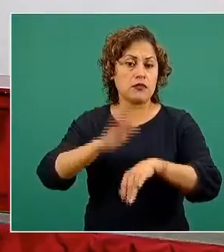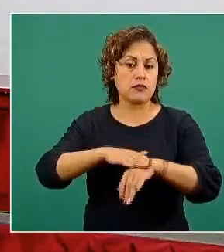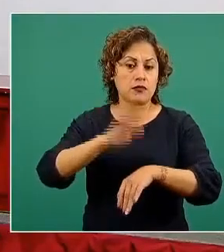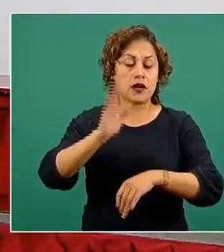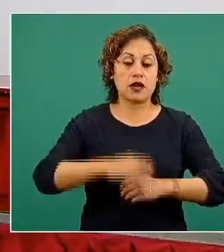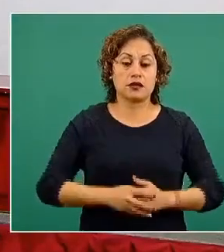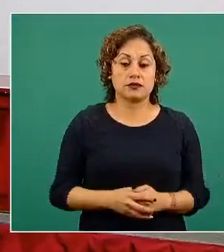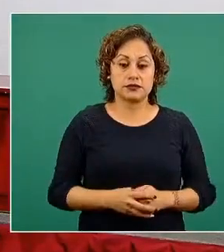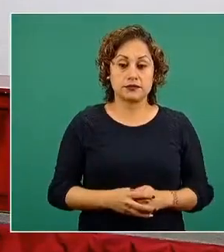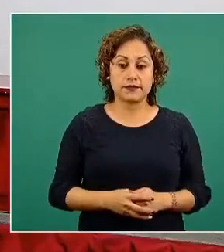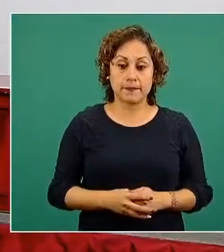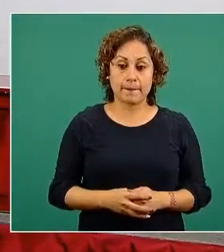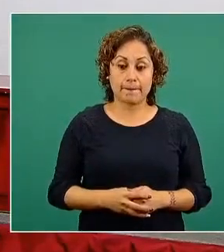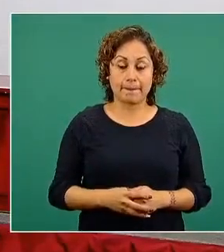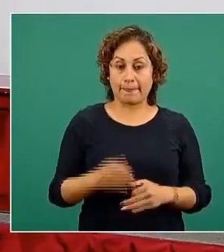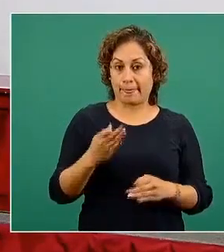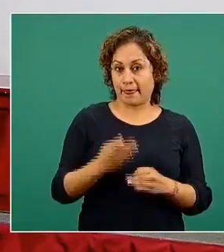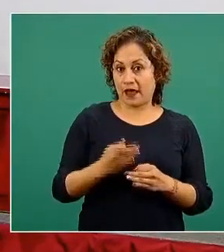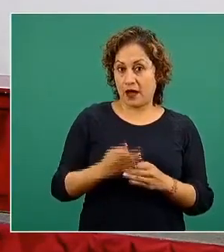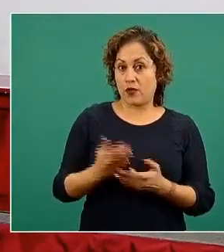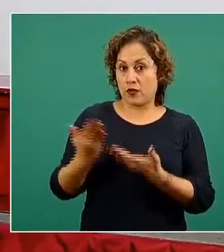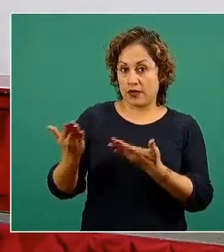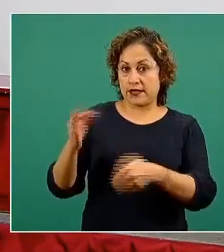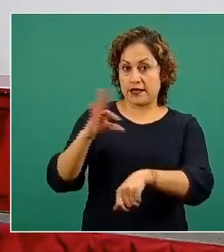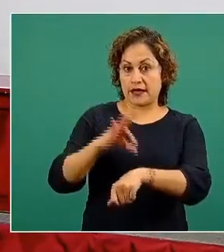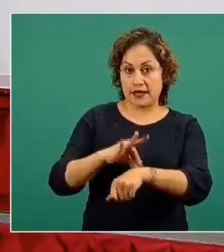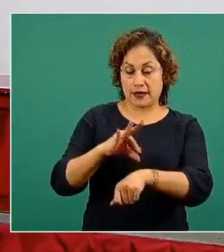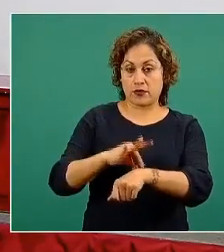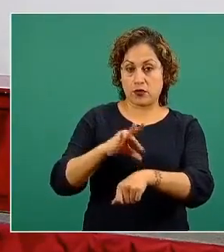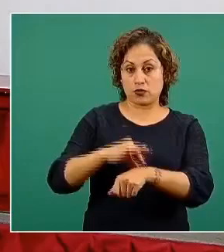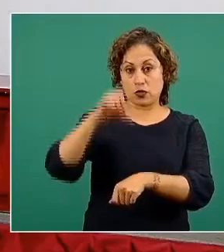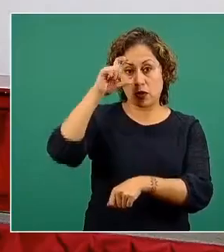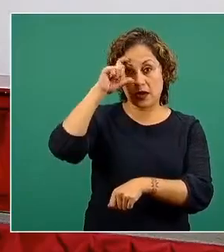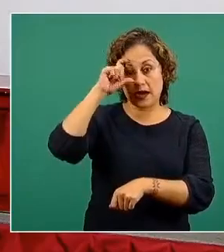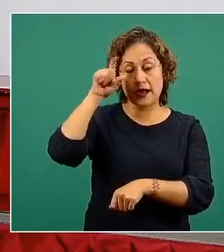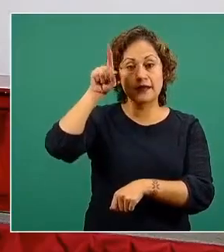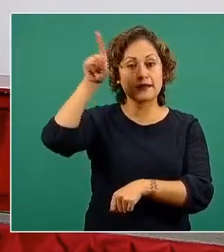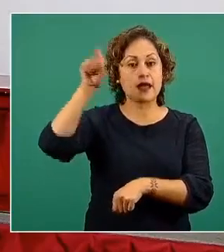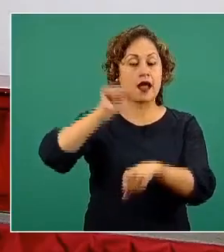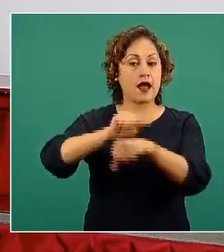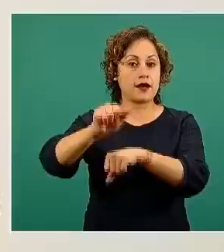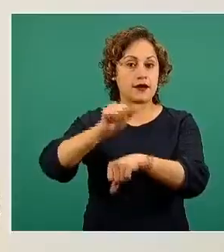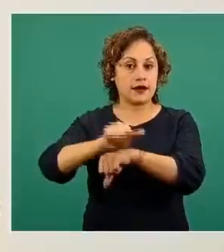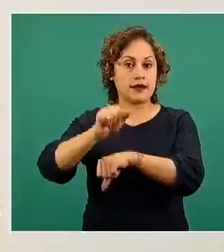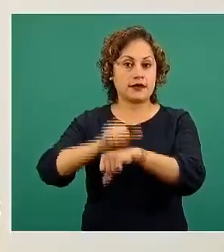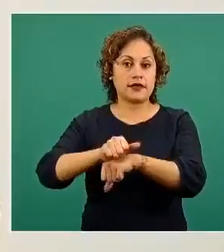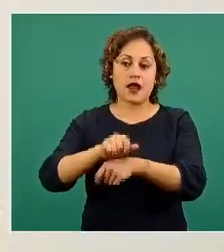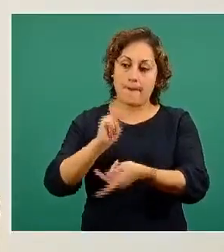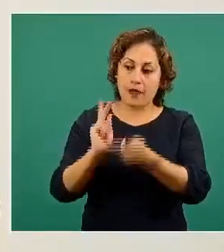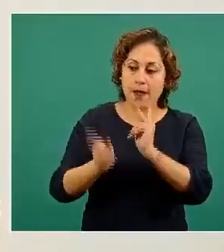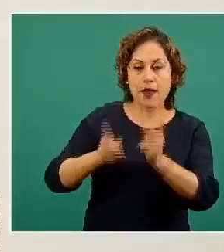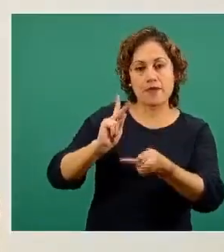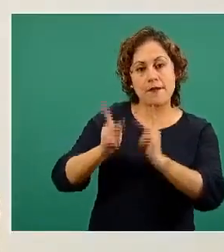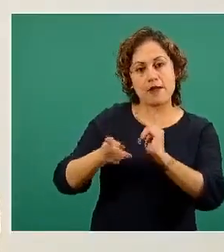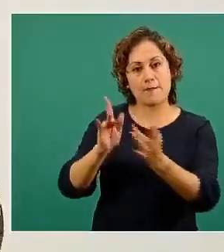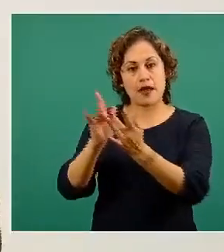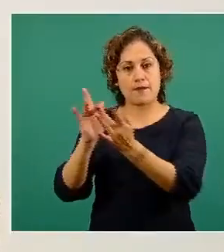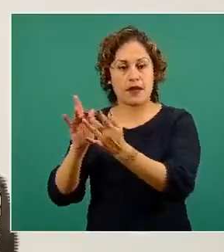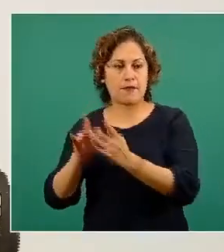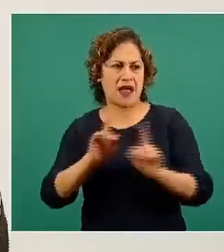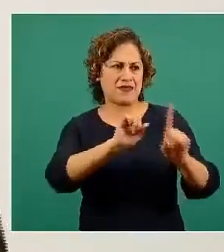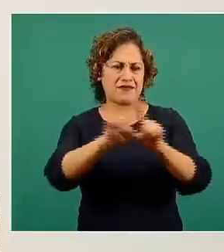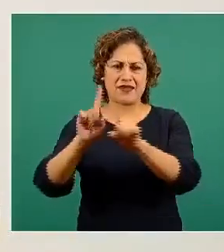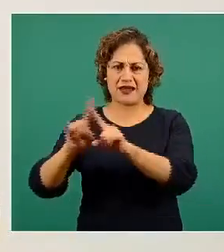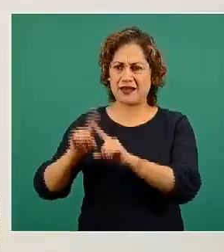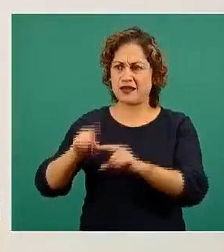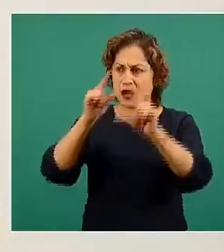amigo y colega Hugo López-Gatell en Argentina haciendo un esfuerzo en ese sentido, Cancillería hace otros en otra, en fin, o